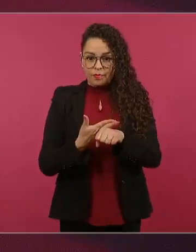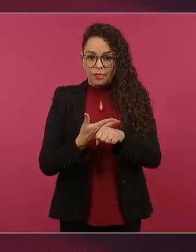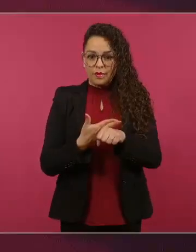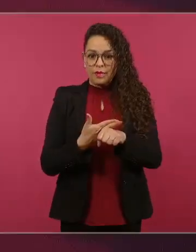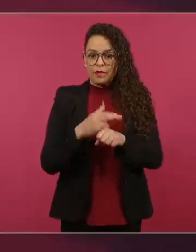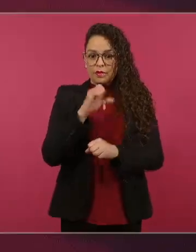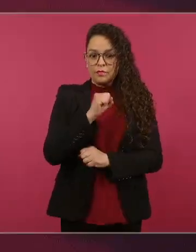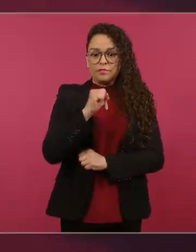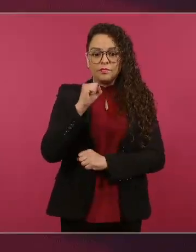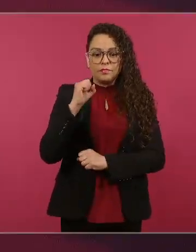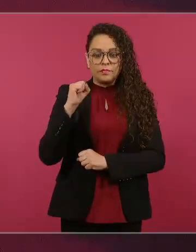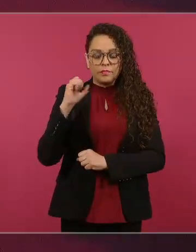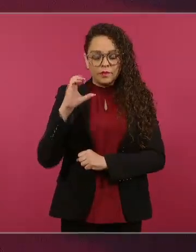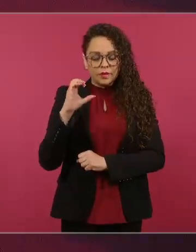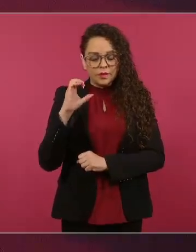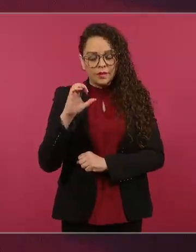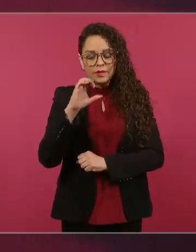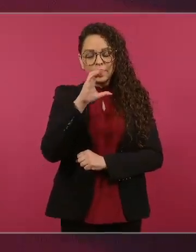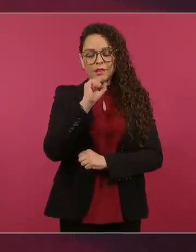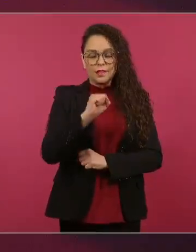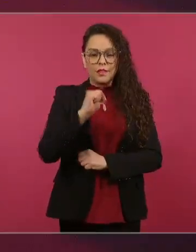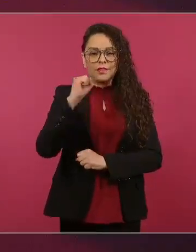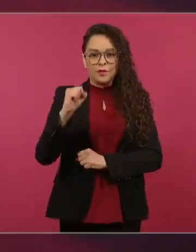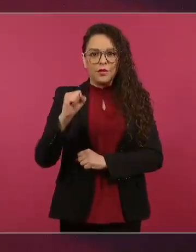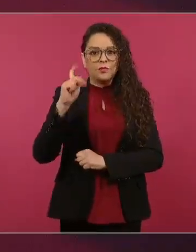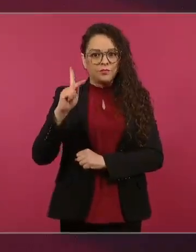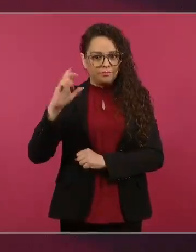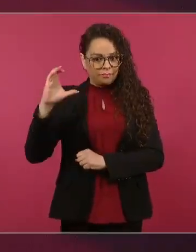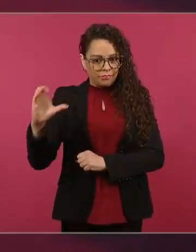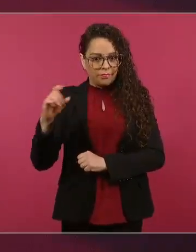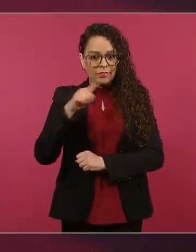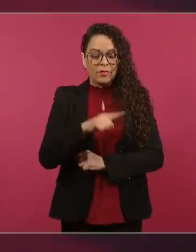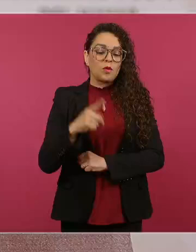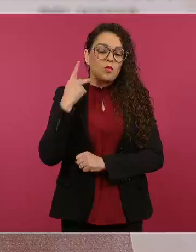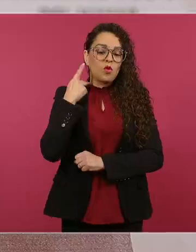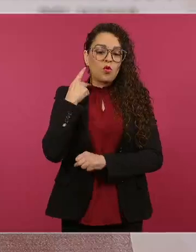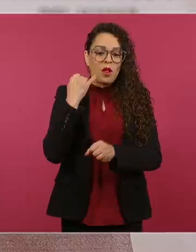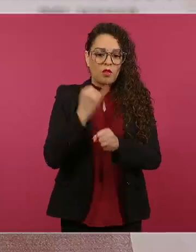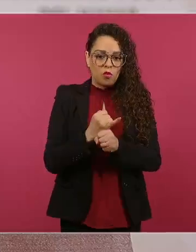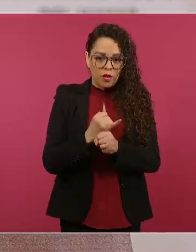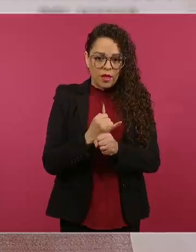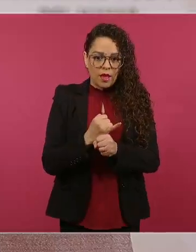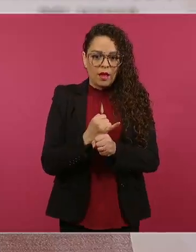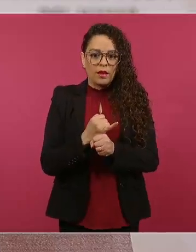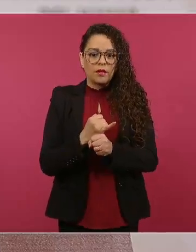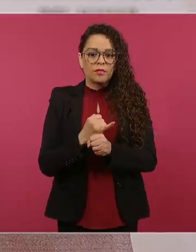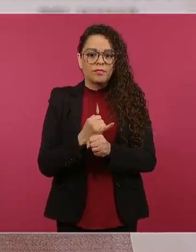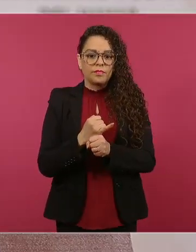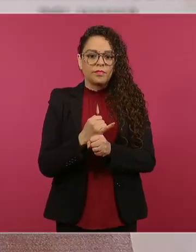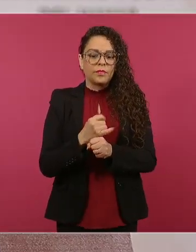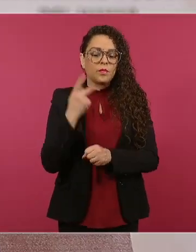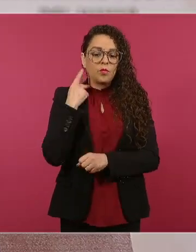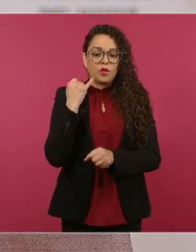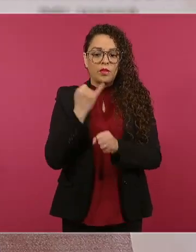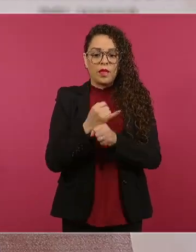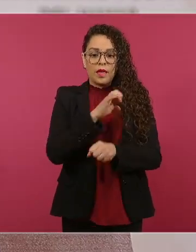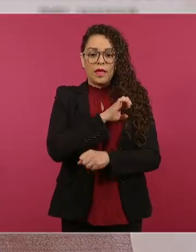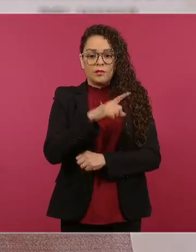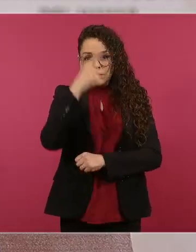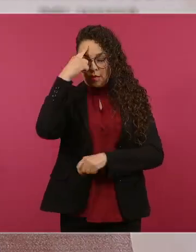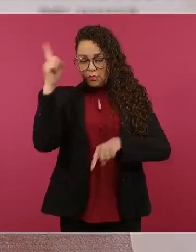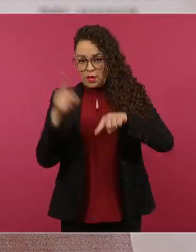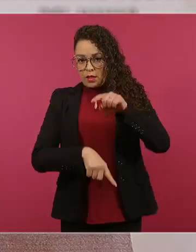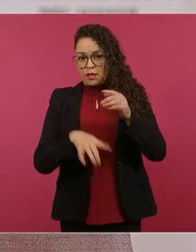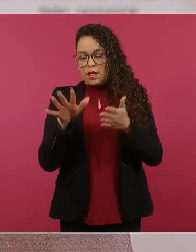de Hacienda, de Función Pública, de la Procuraduría Fiscal, de la Procuraduría Especializada de Combate a la Corrupción,